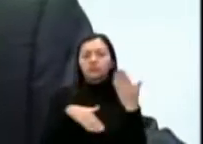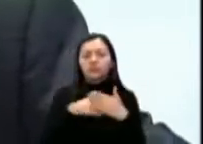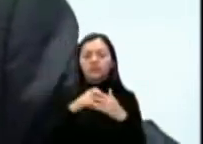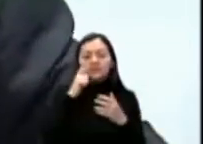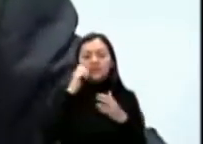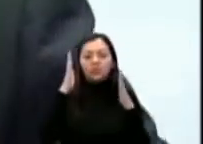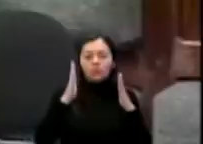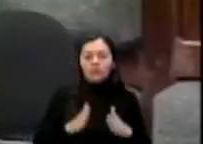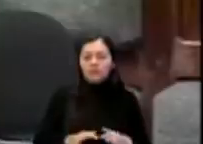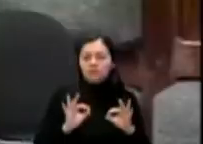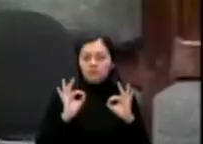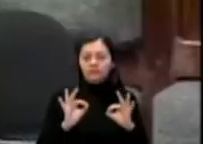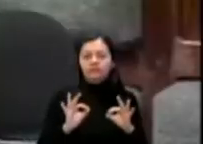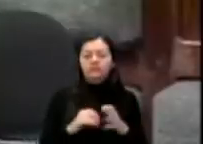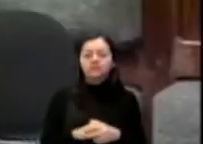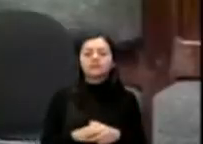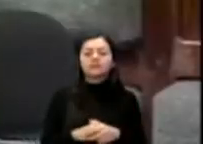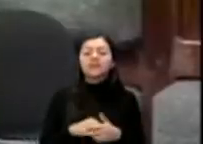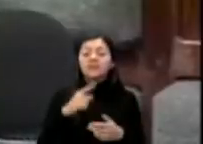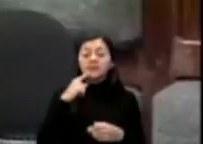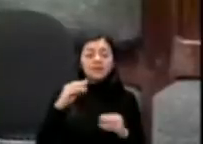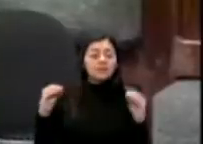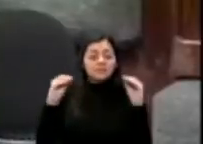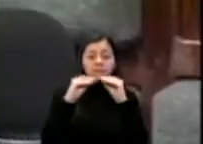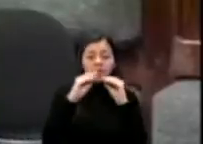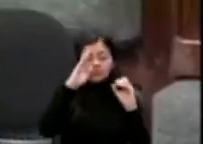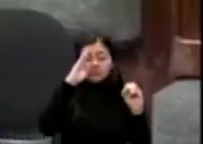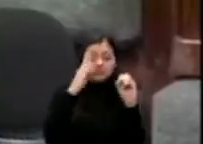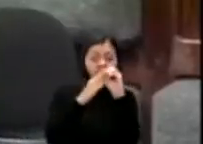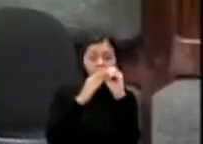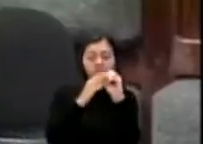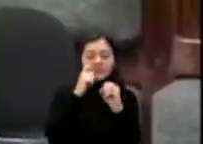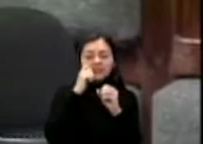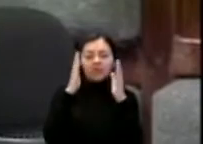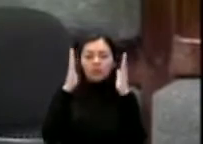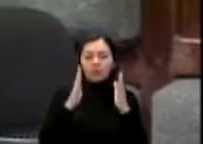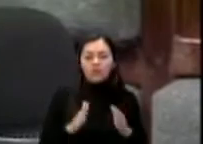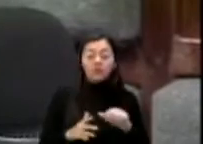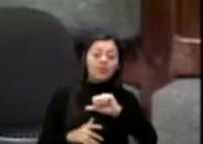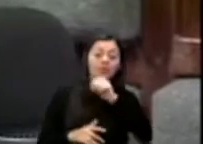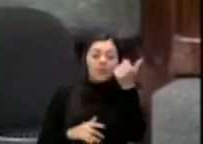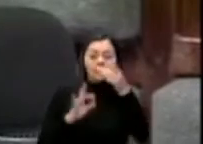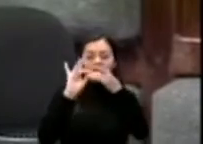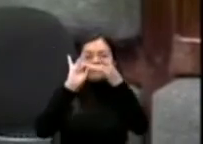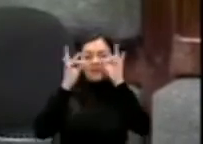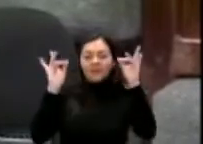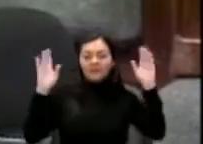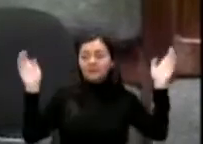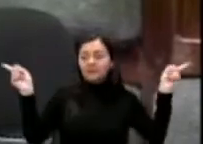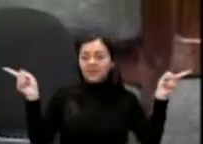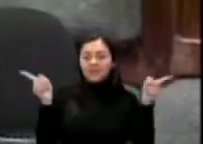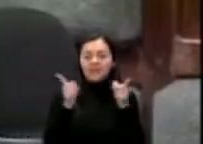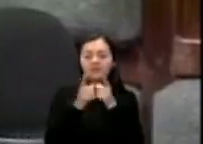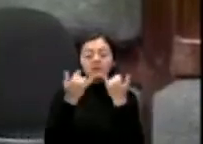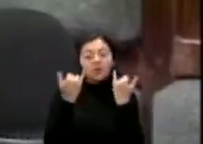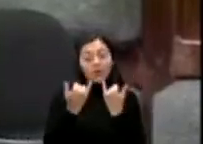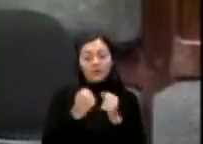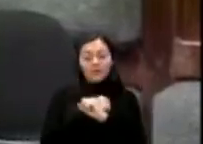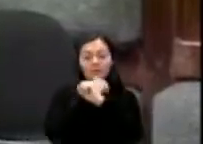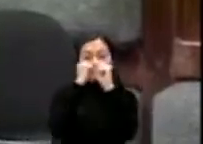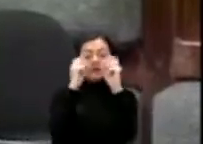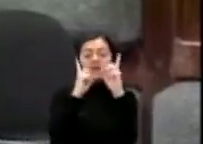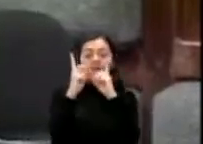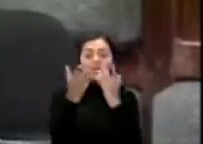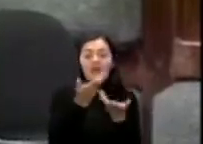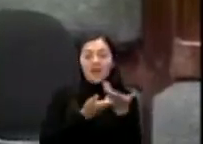ser humano el centro de la naturaleza es del ser humano otra frase con la que podríamos resumir en esta mañana este